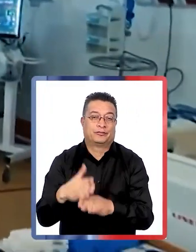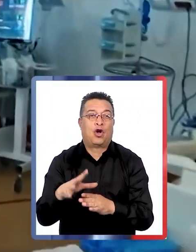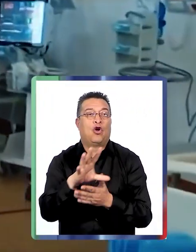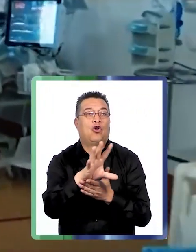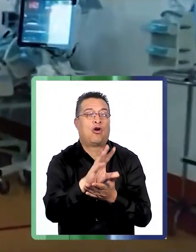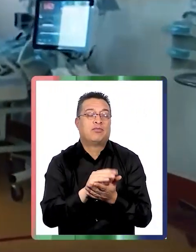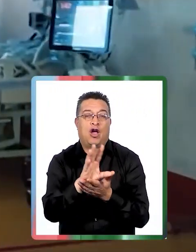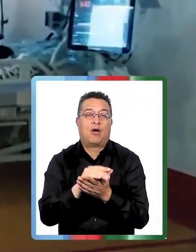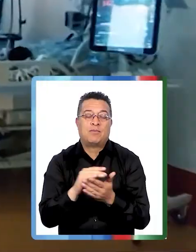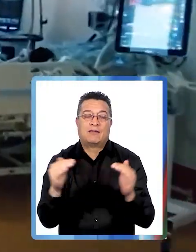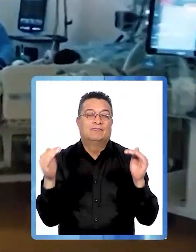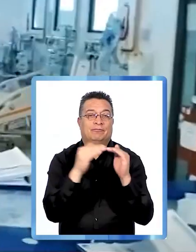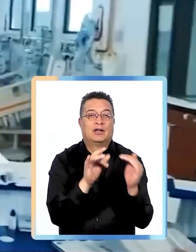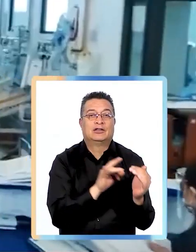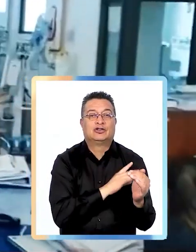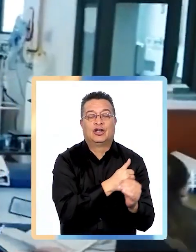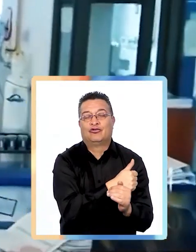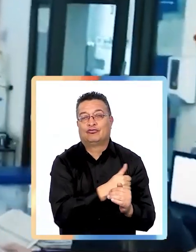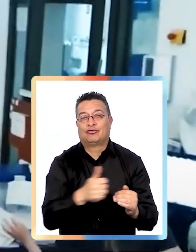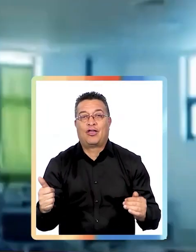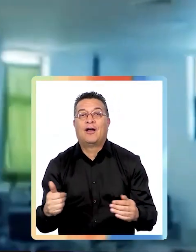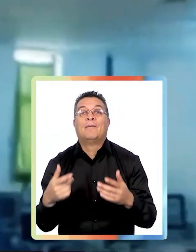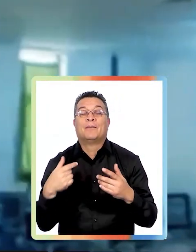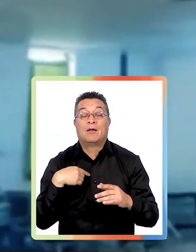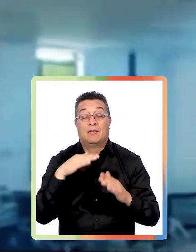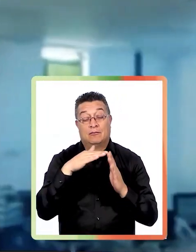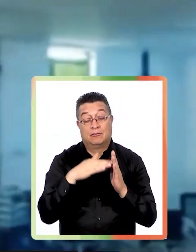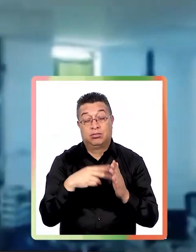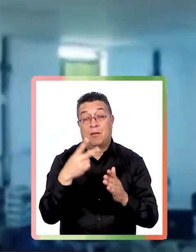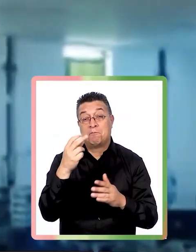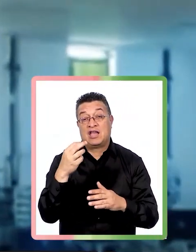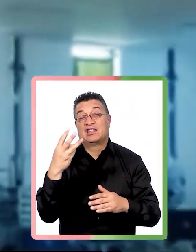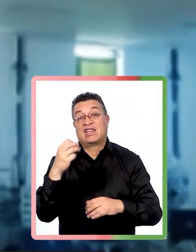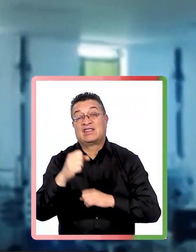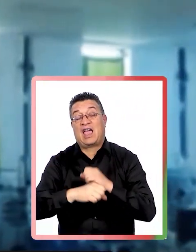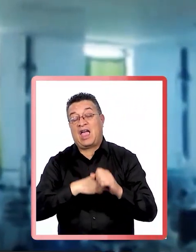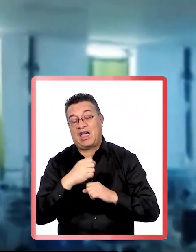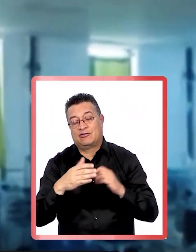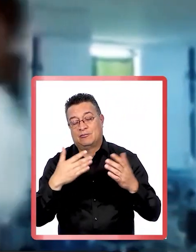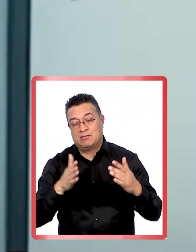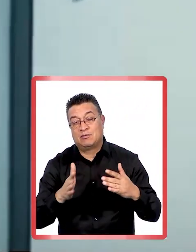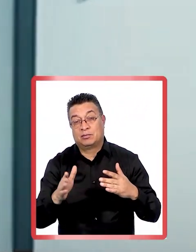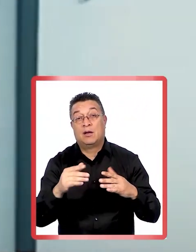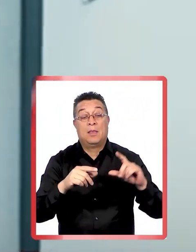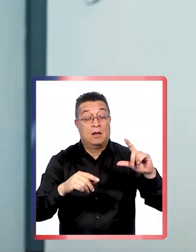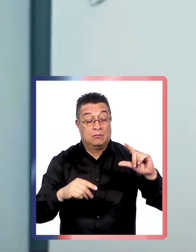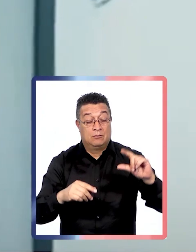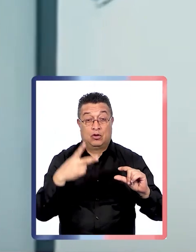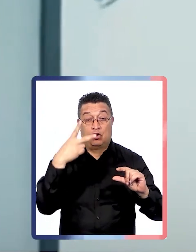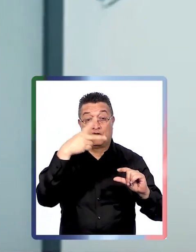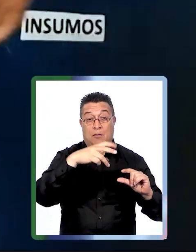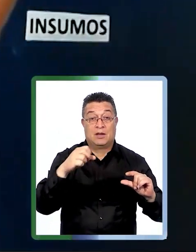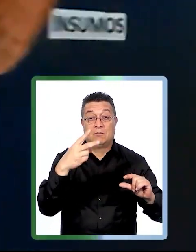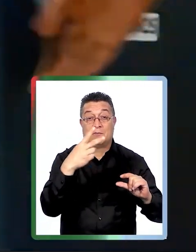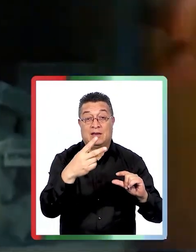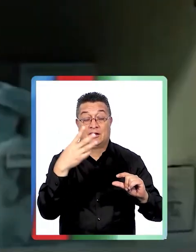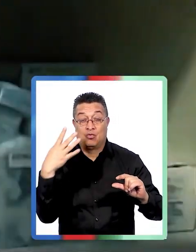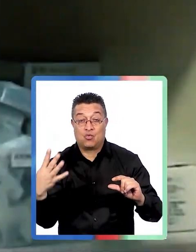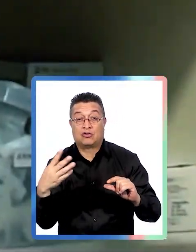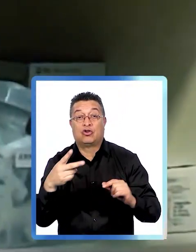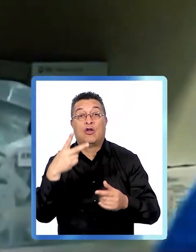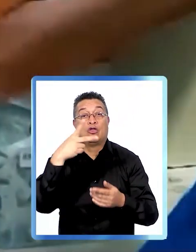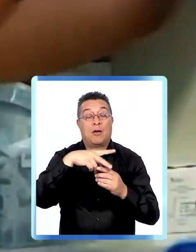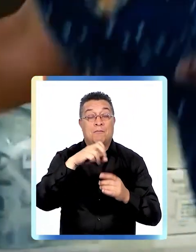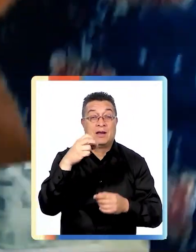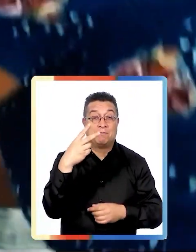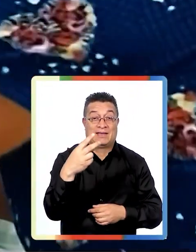sea, no ha seguido bajando los últimos 20 o 30 años y la baja que hubo entre el año 2024